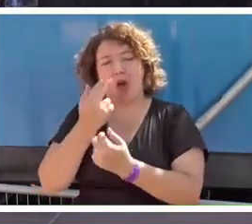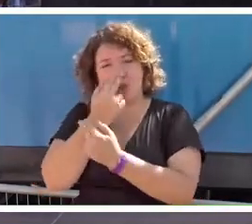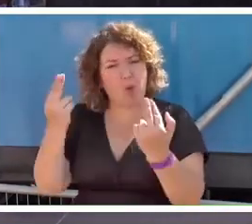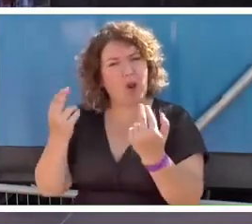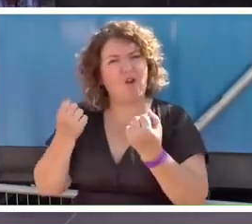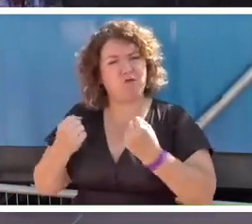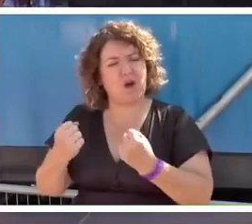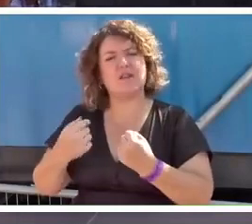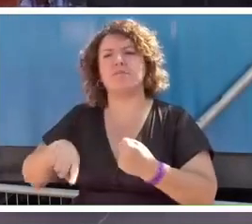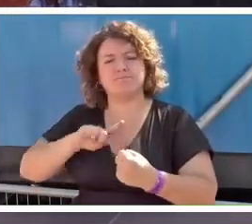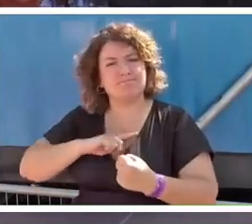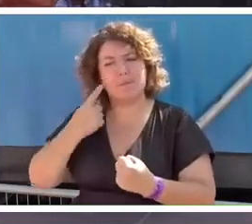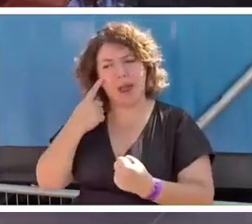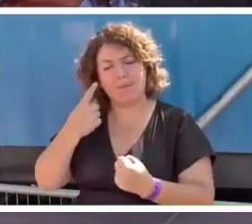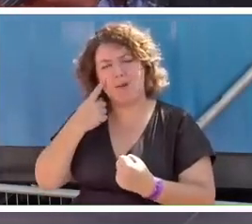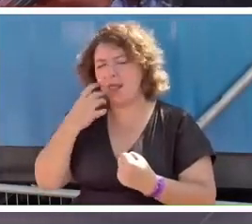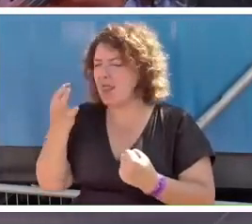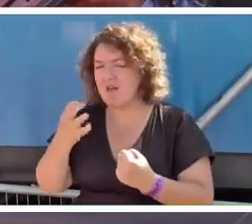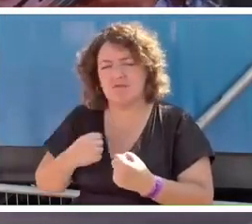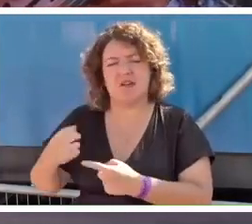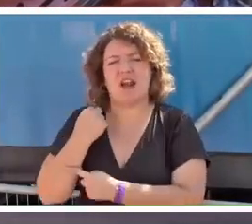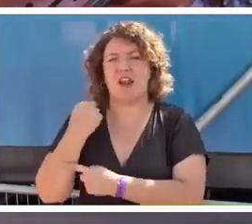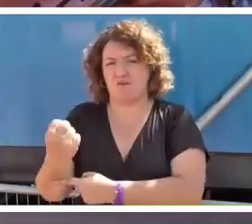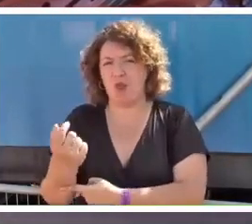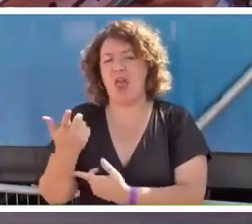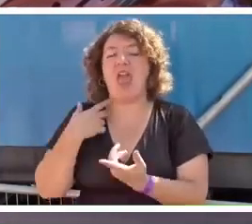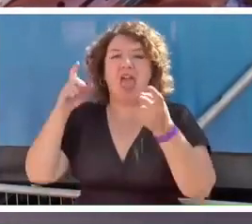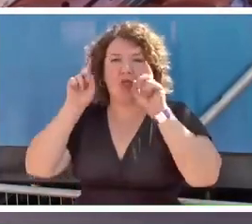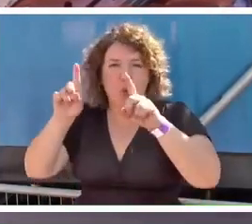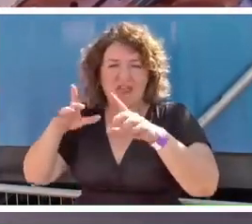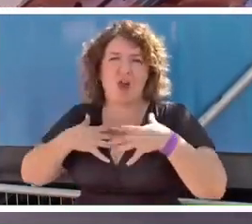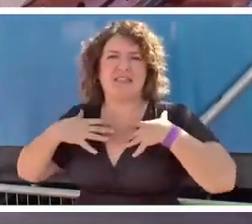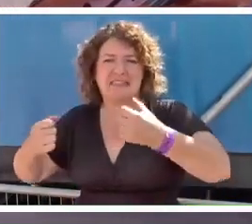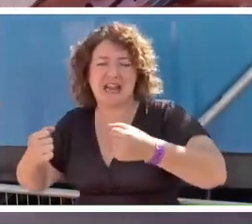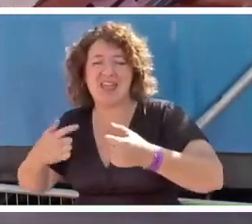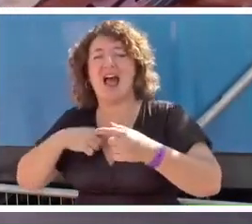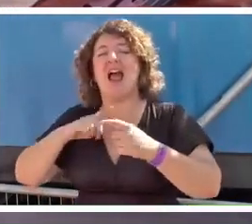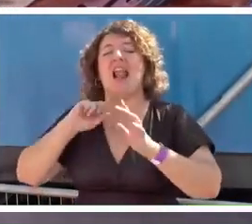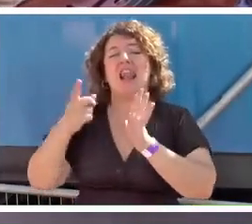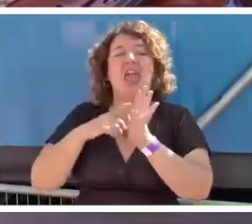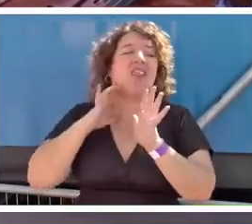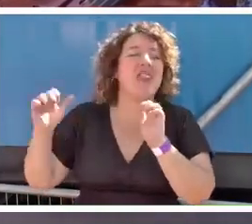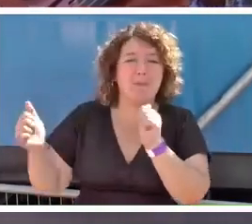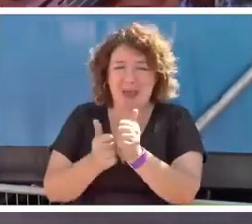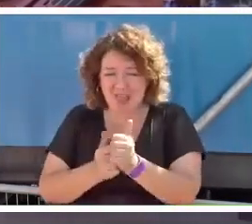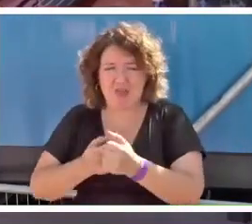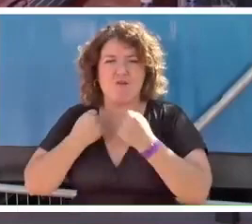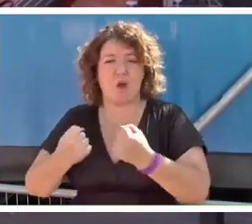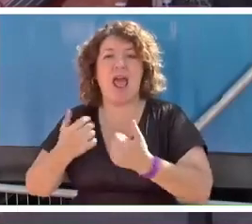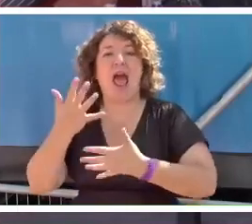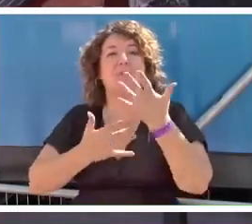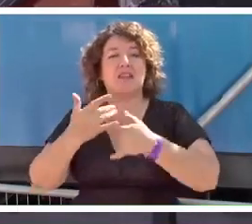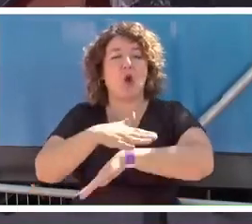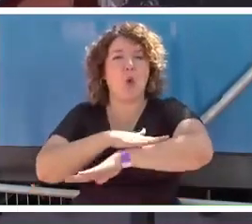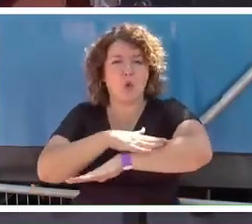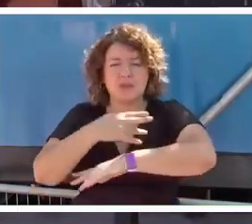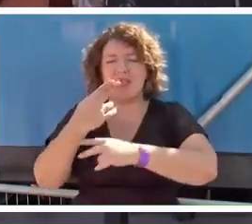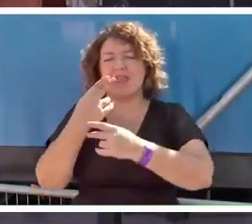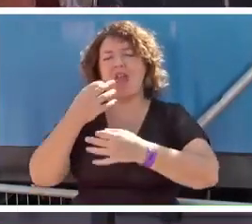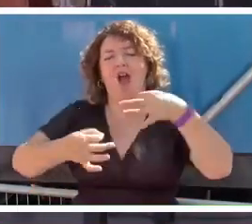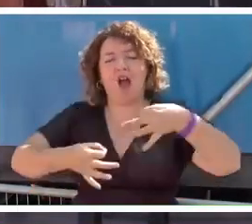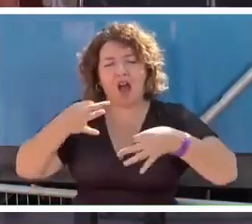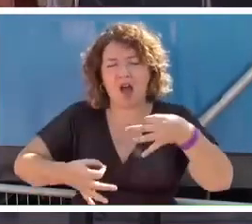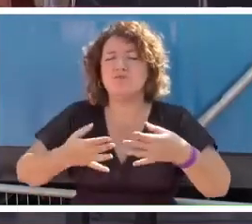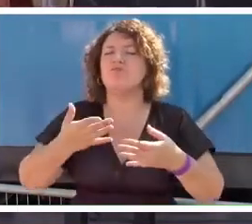fuerte, tener una educación fuerte, tener servicios de dependencia fuertes, tener administraciones de justicia fuertes, tener,